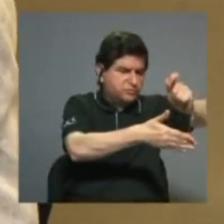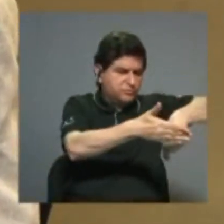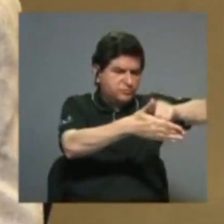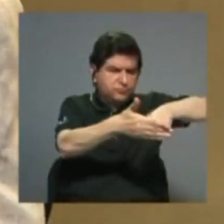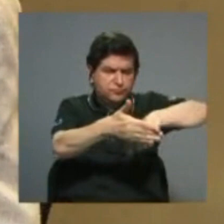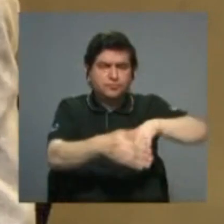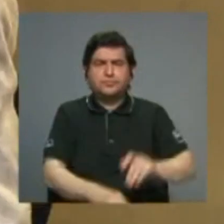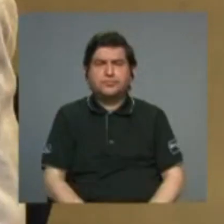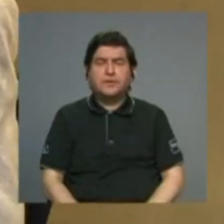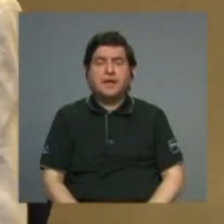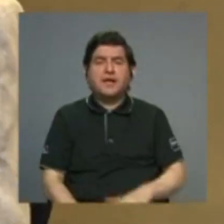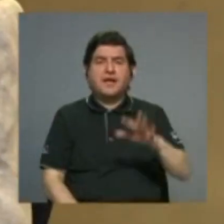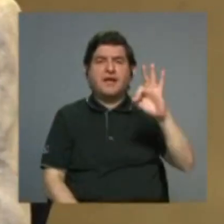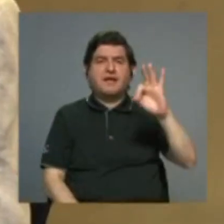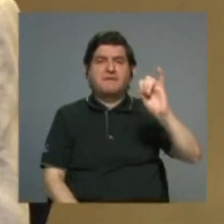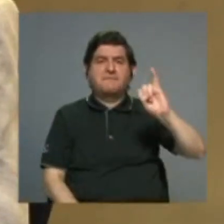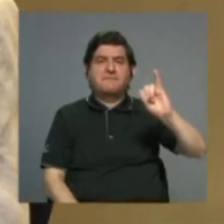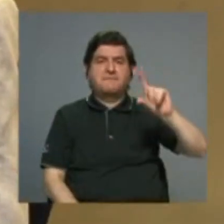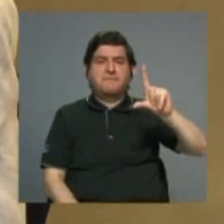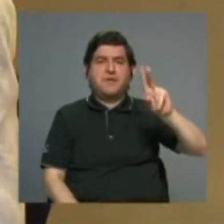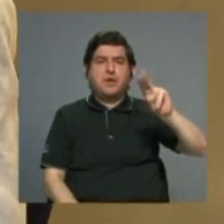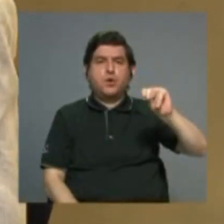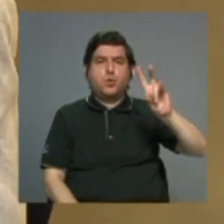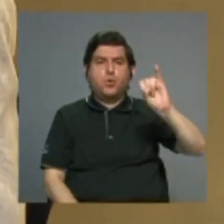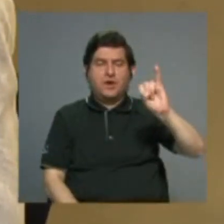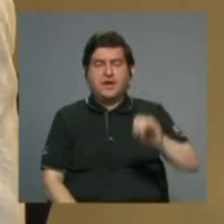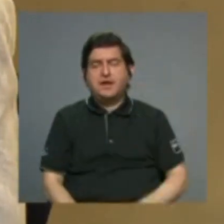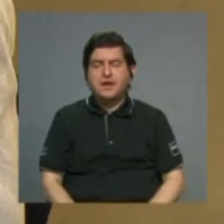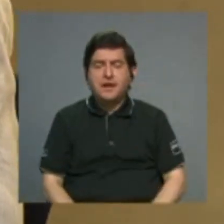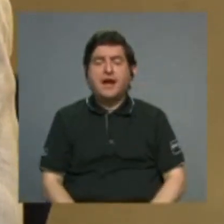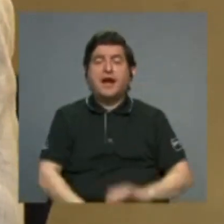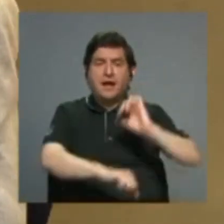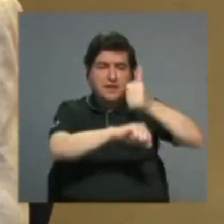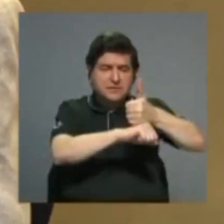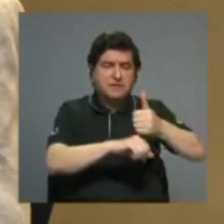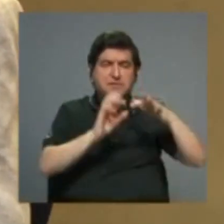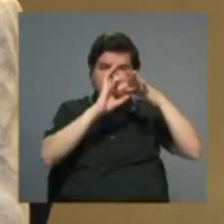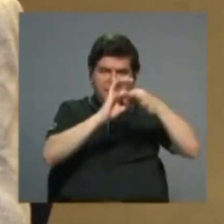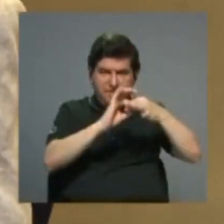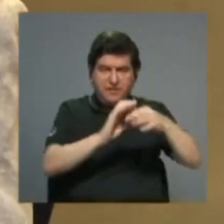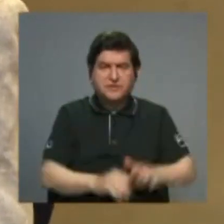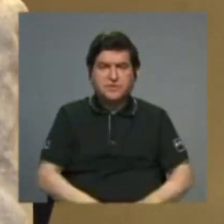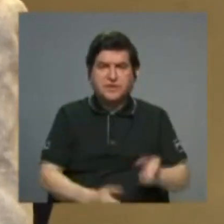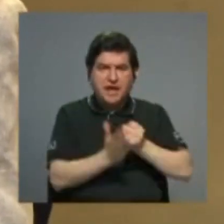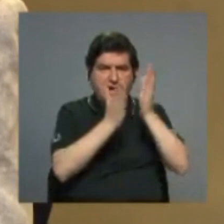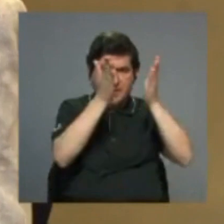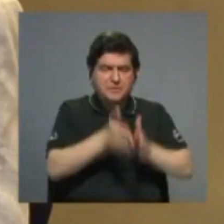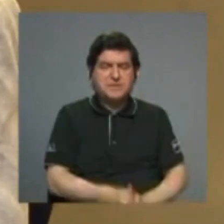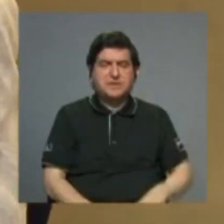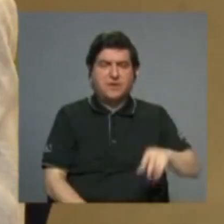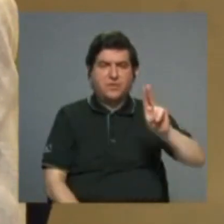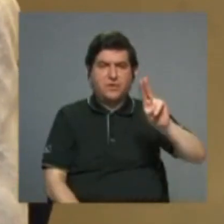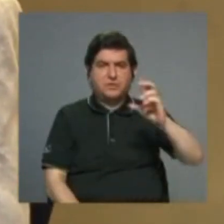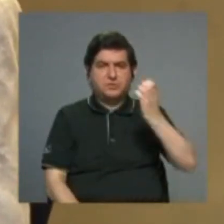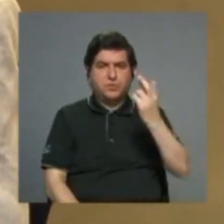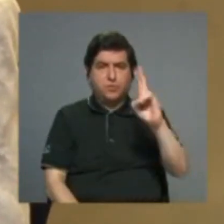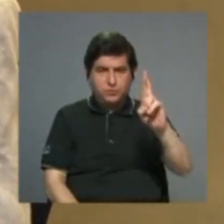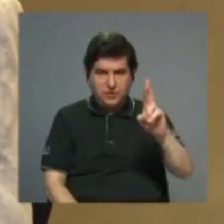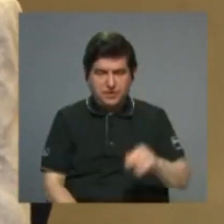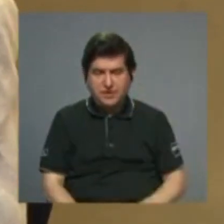de la FILUNI, el establecer, el relacionar a investigadores tanto de la UCR que